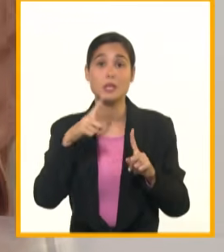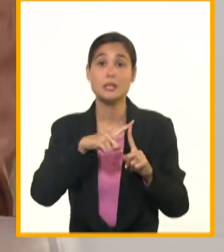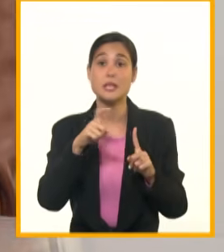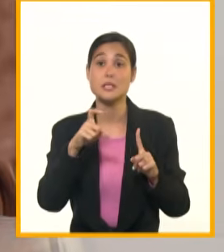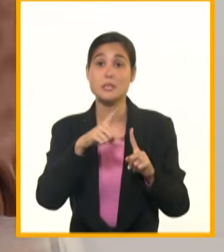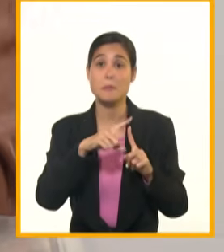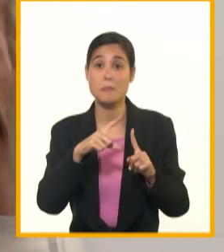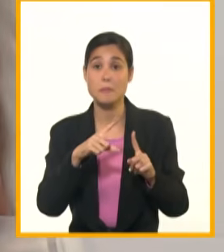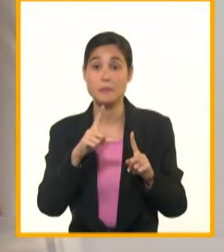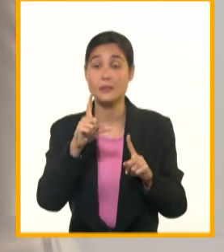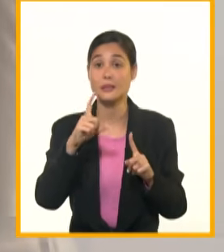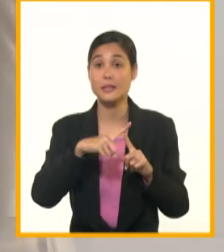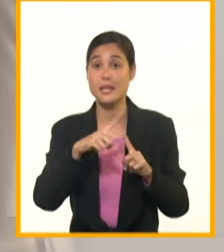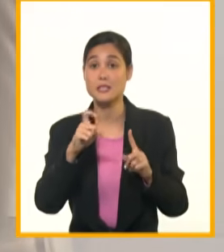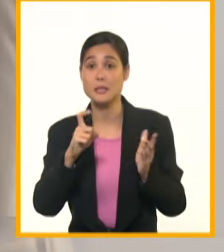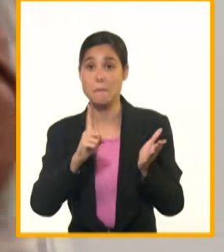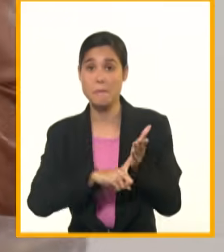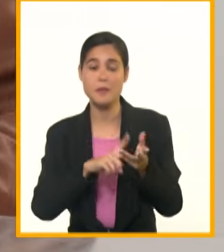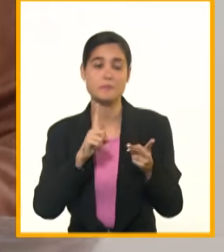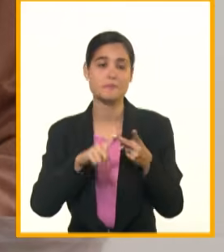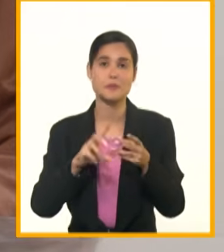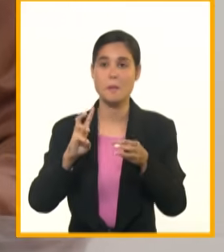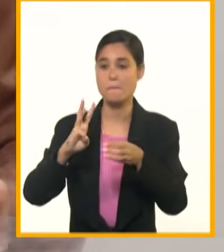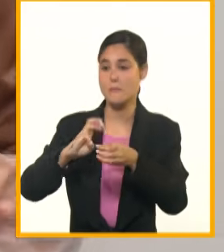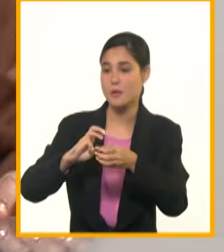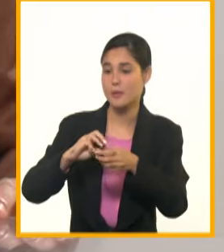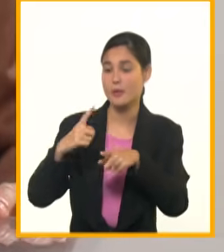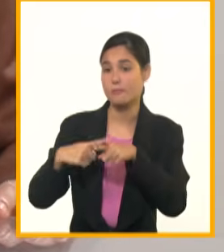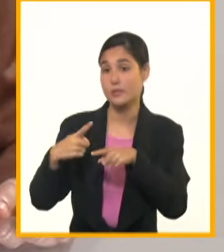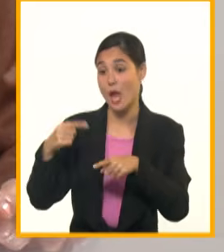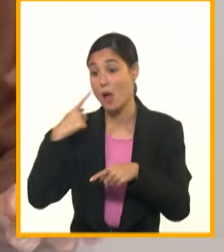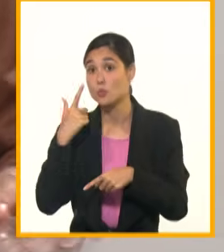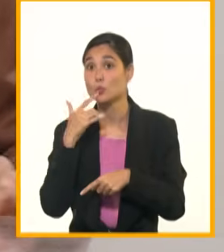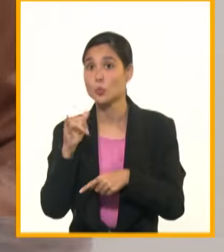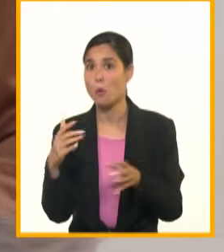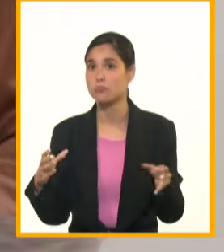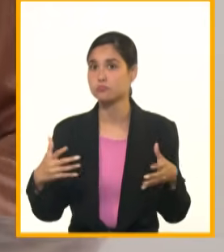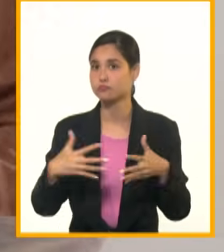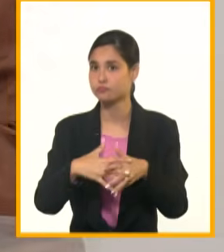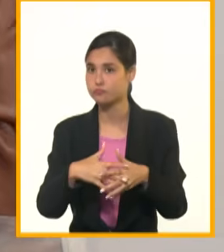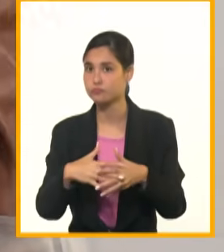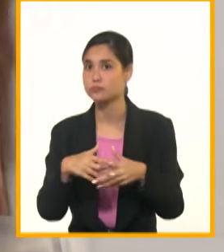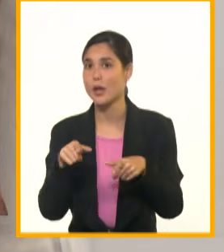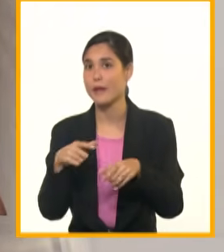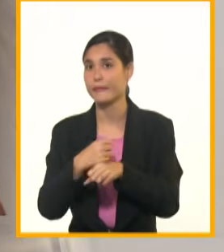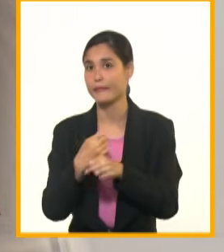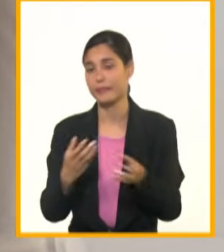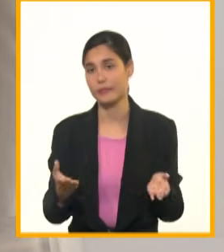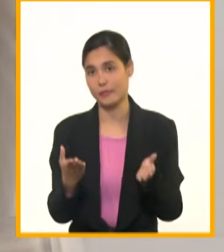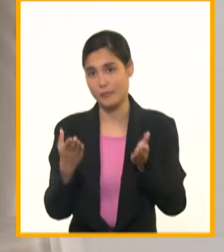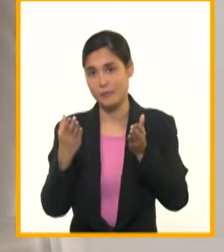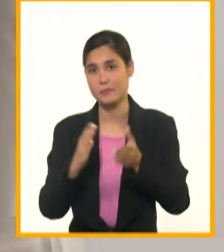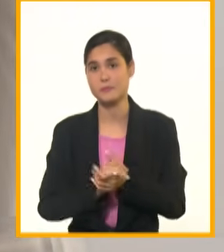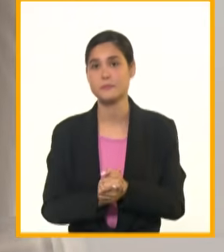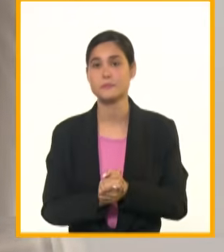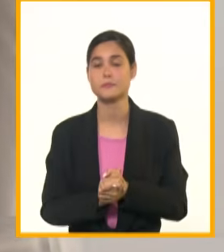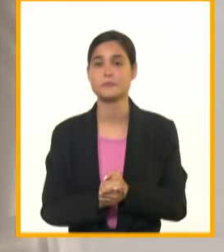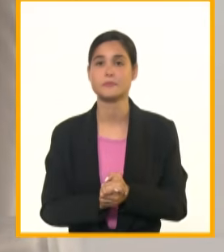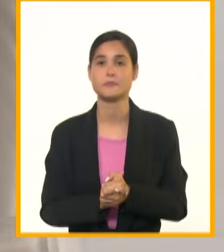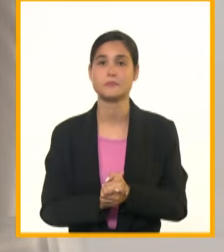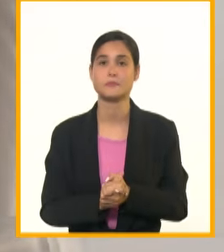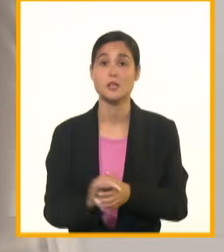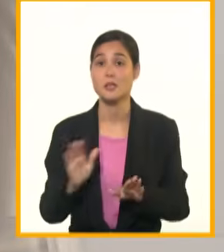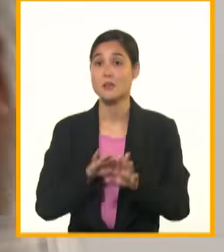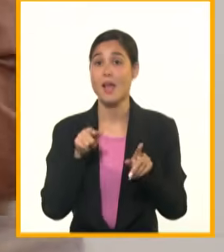MIPYME que yo voy a crear me cierre esas brechas en las estrategias de desarrollo municipal. Eso va directamente vinculado